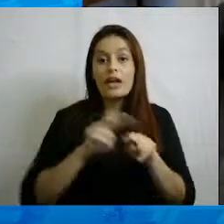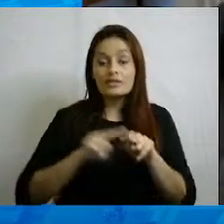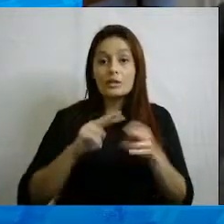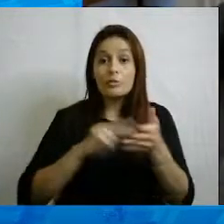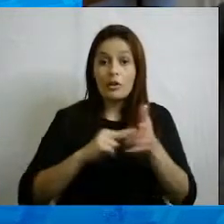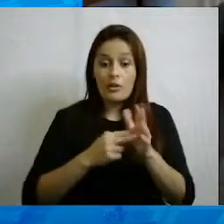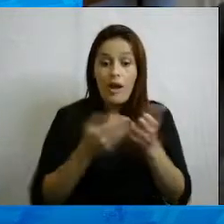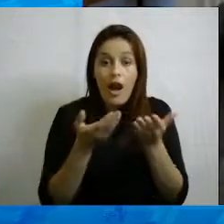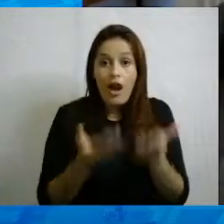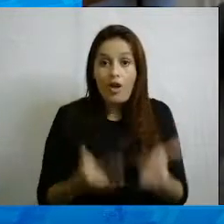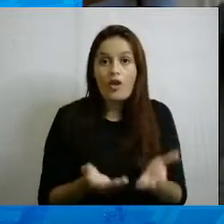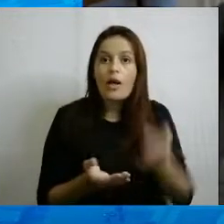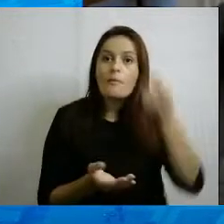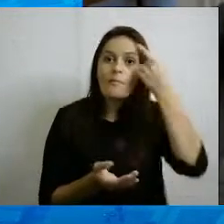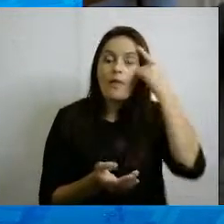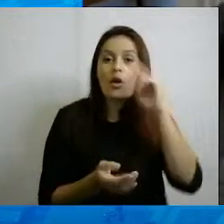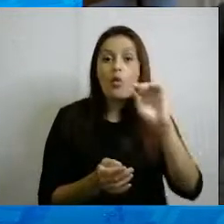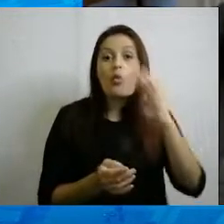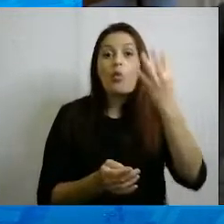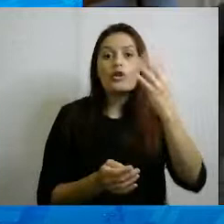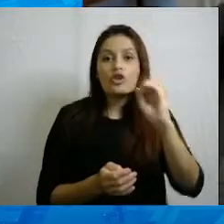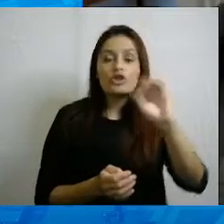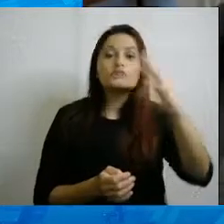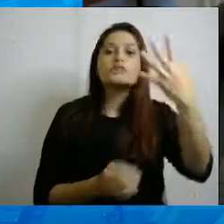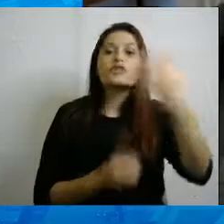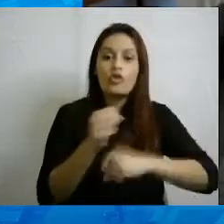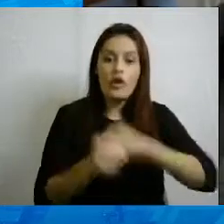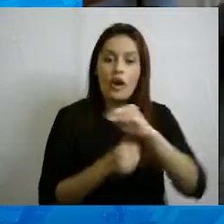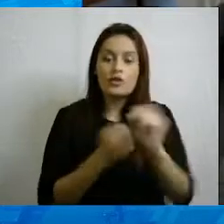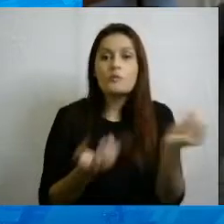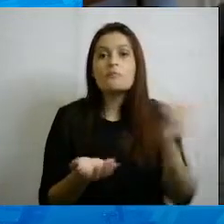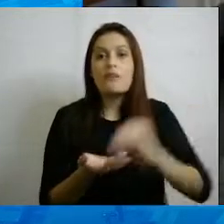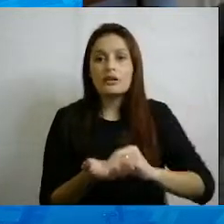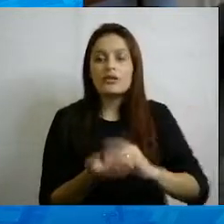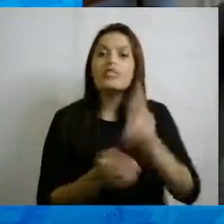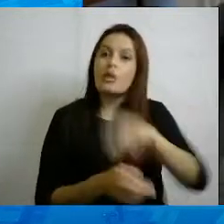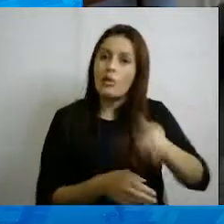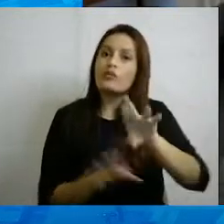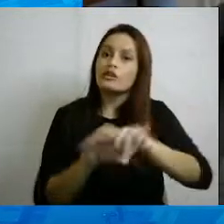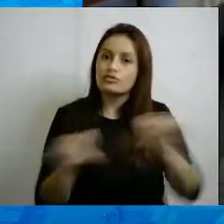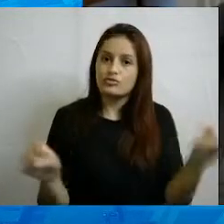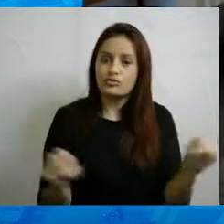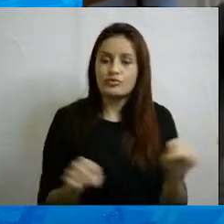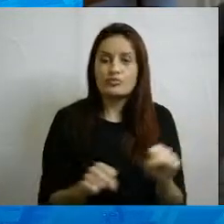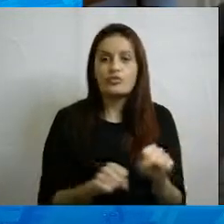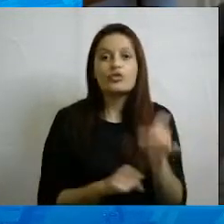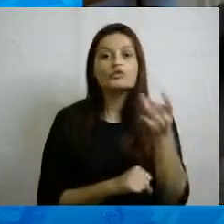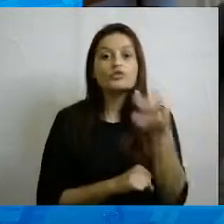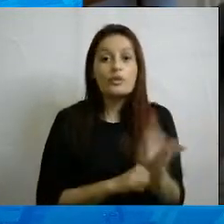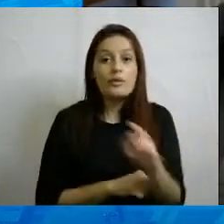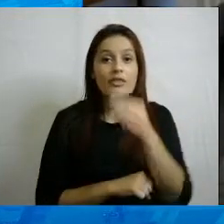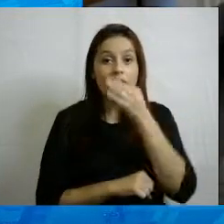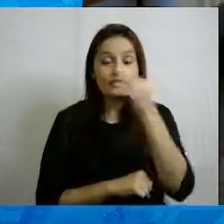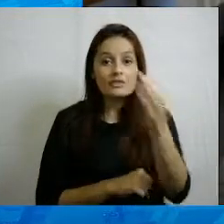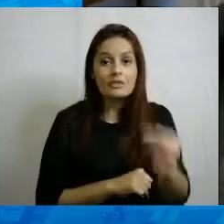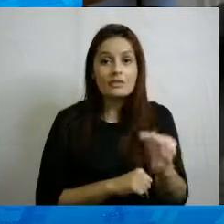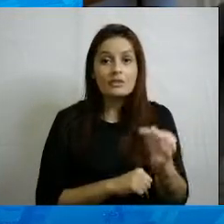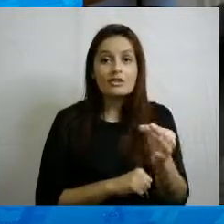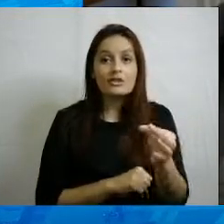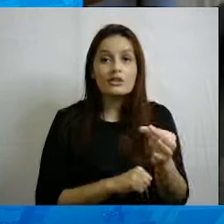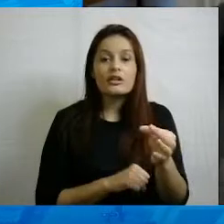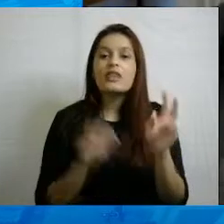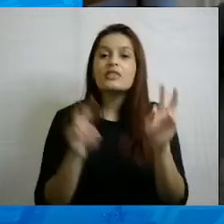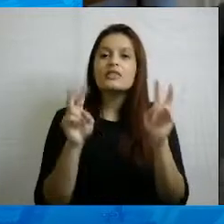y solucionarlo para que en cuatro o cinco años más esto pueda estar listo. Ahora, solo mencionar también en relación